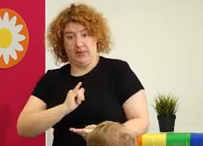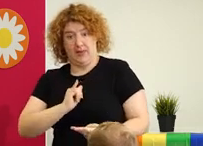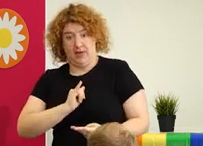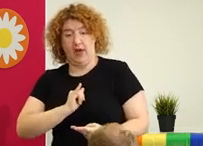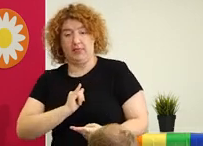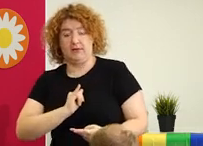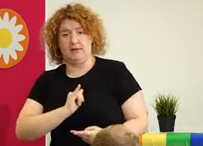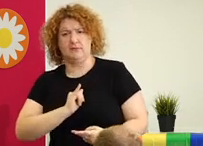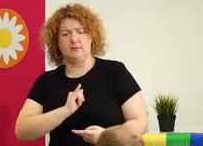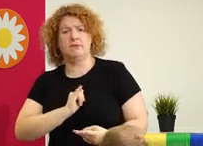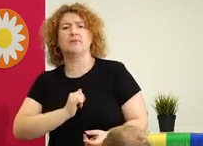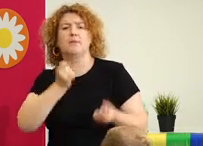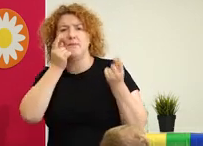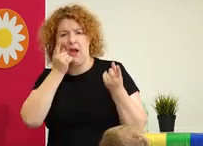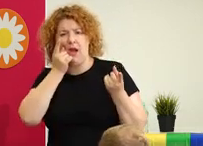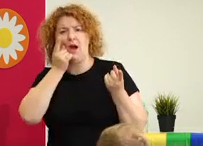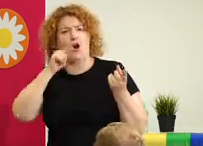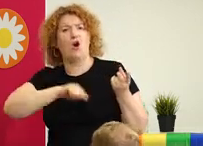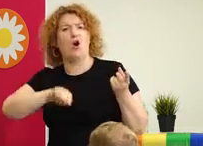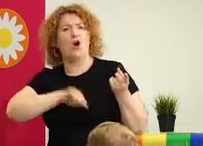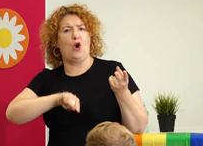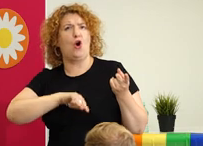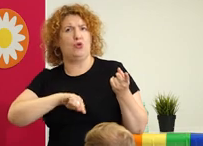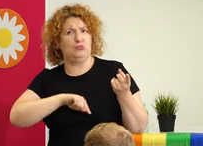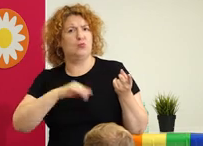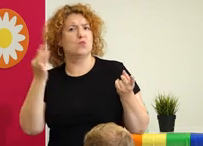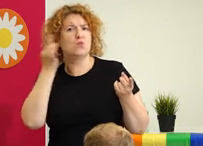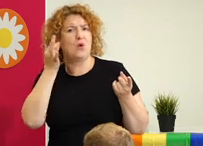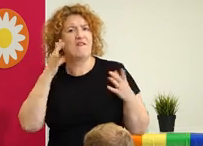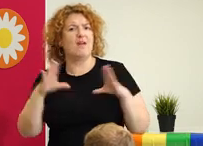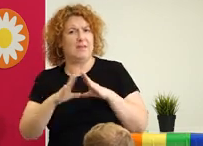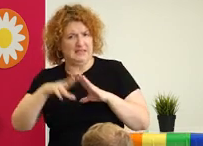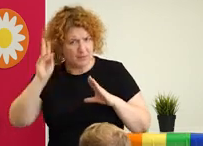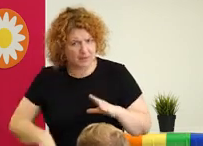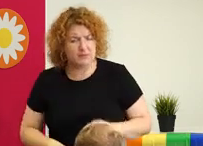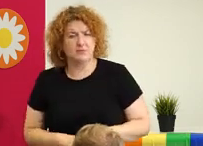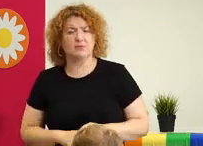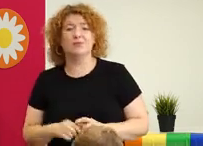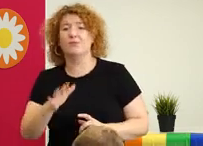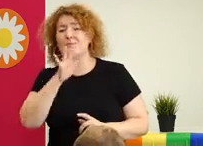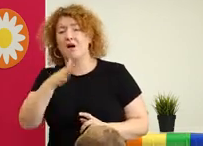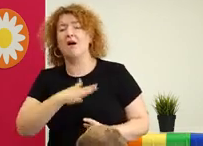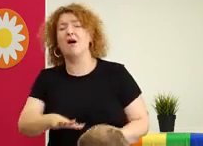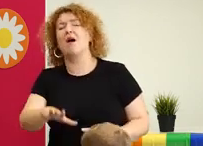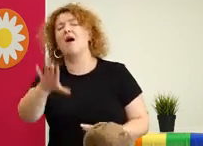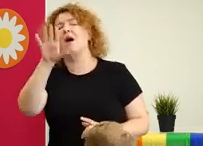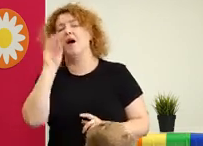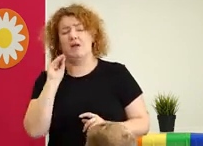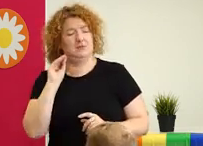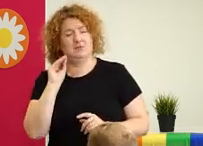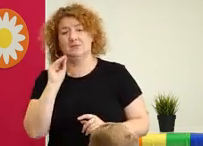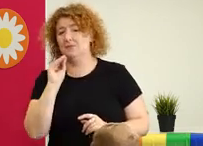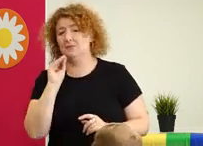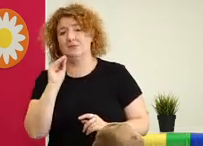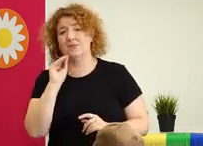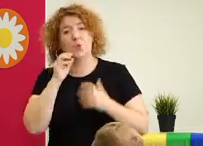identidad me dio conciencia de ser una mujer feminista, porque entendí que solamente a